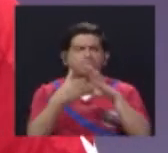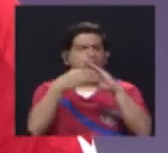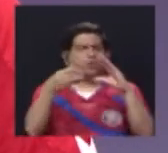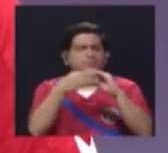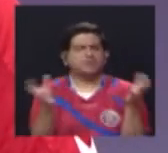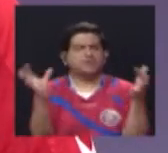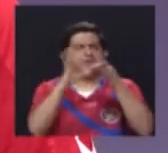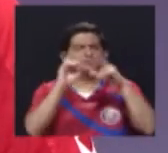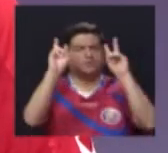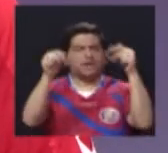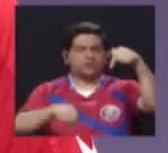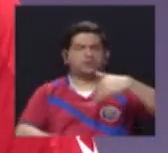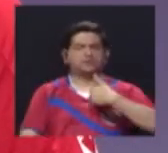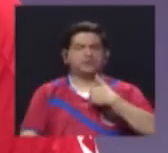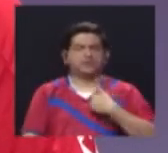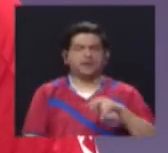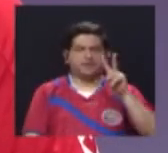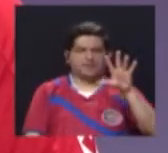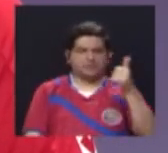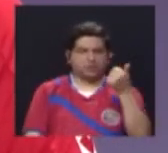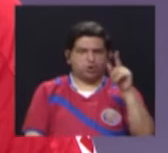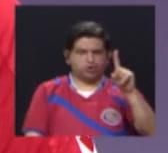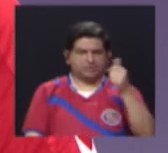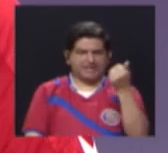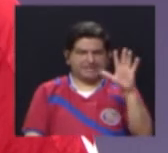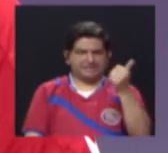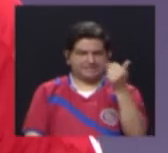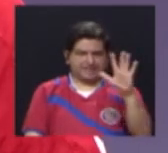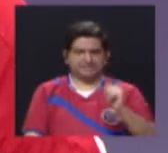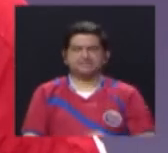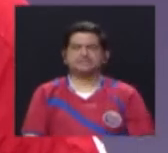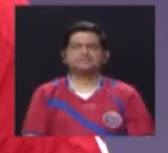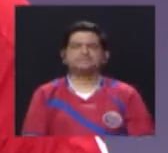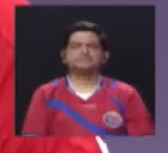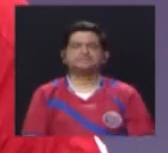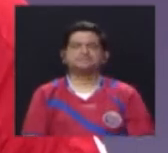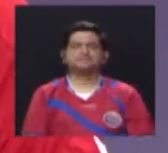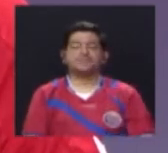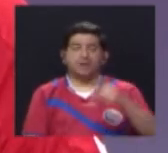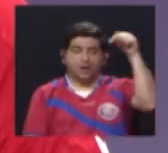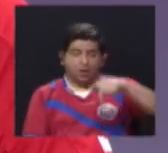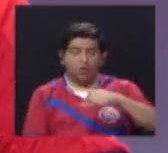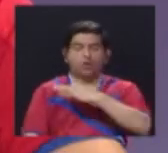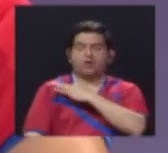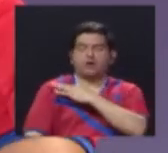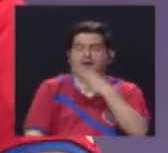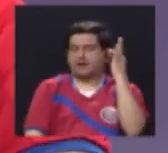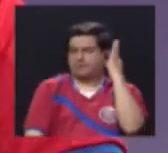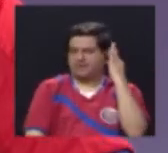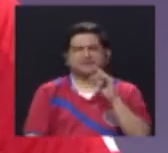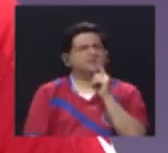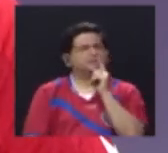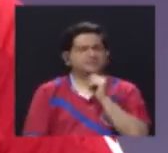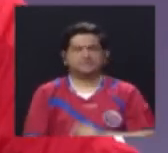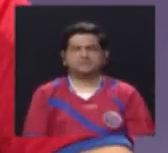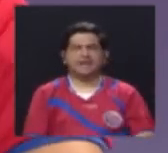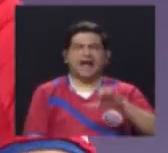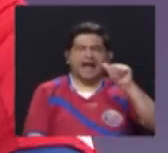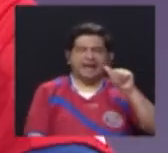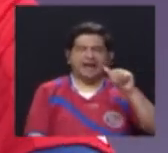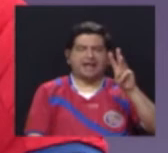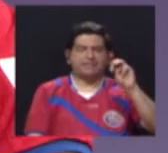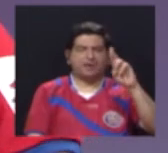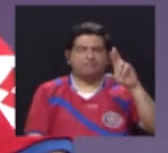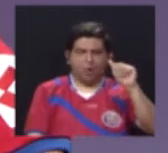sobre el tema de hoy 25 11 15 15 hoy nuestra invitada es alejandra